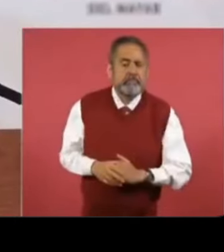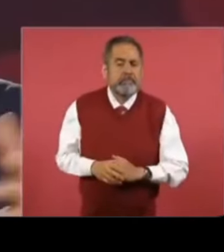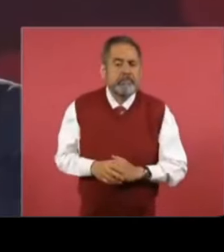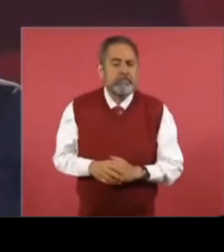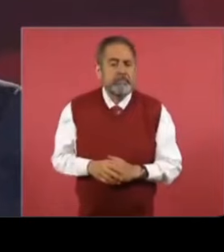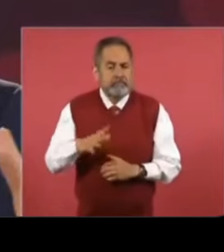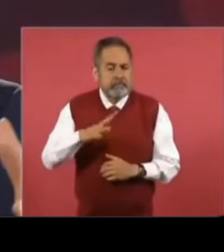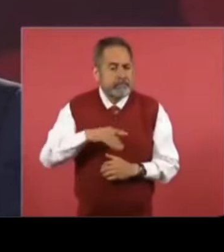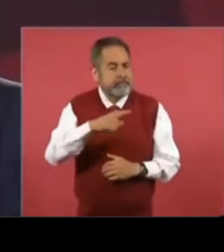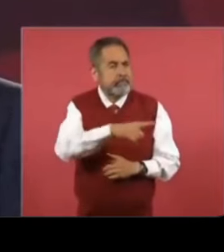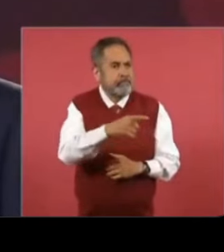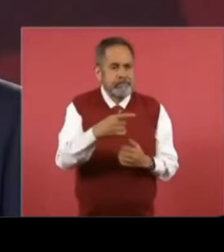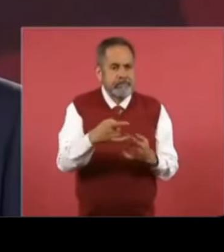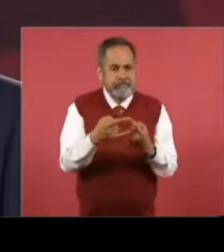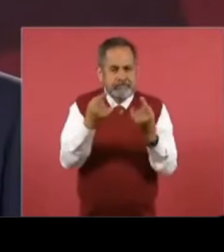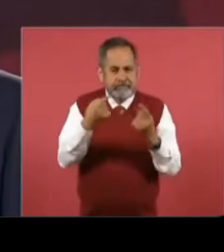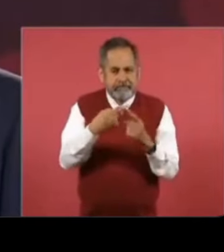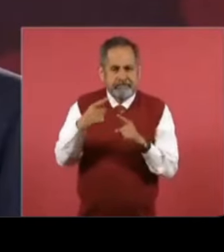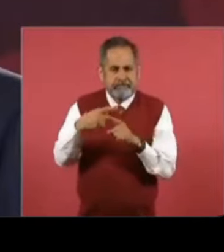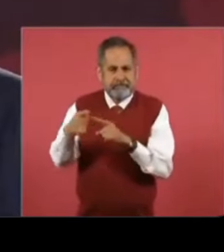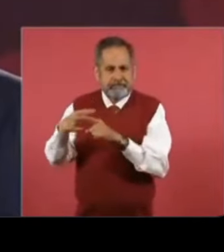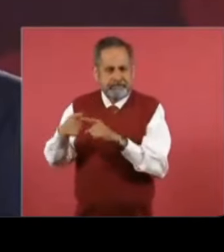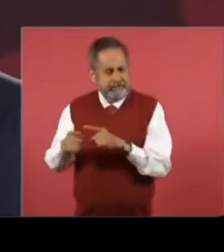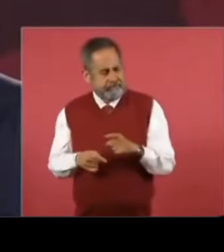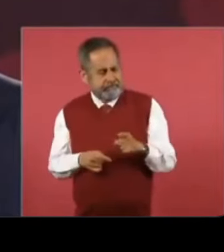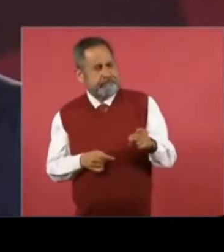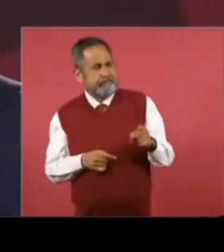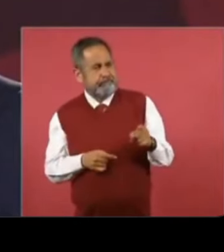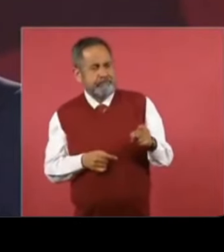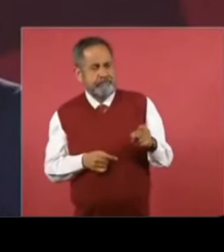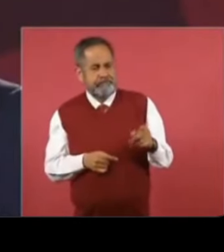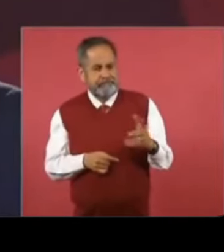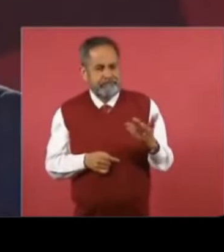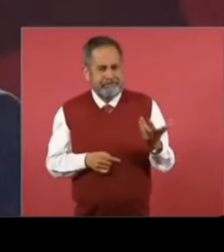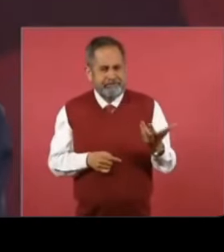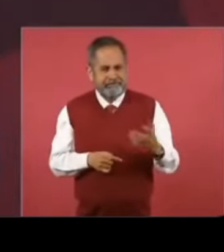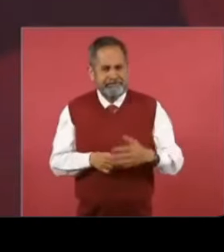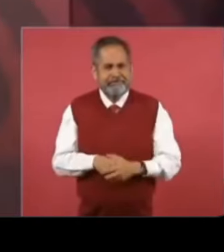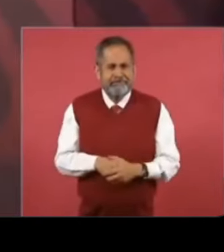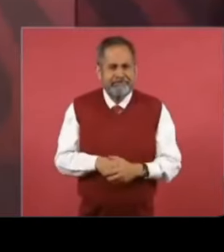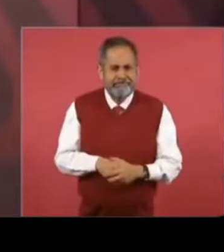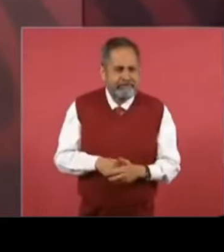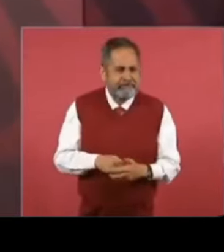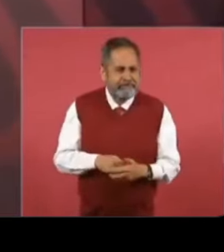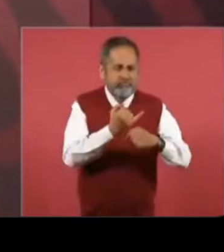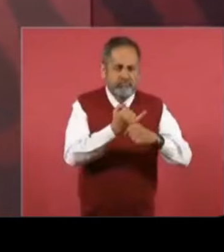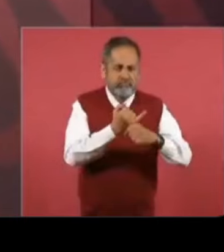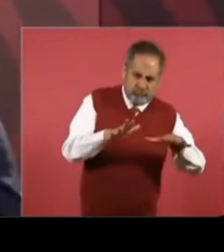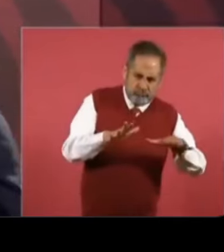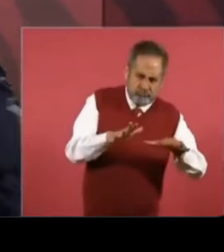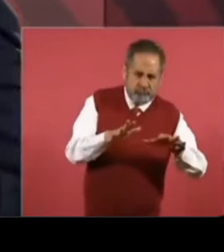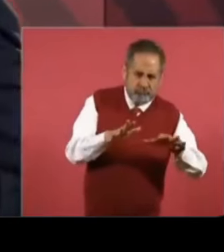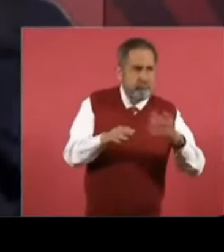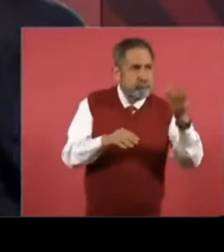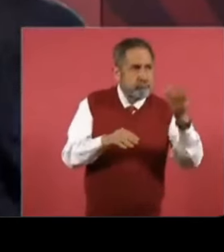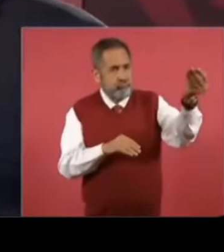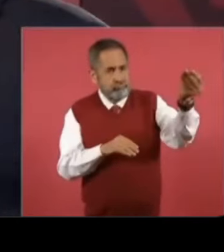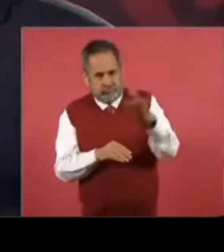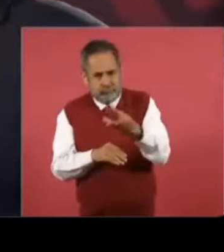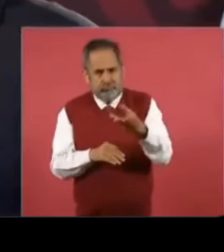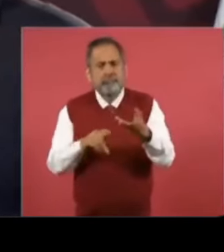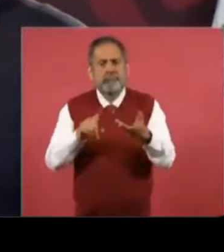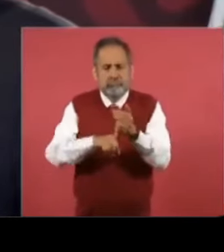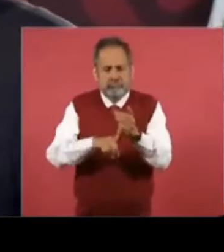el abogado de Ismael El Mayo, afirmando que desde que se dieron estos hechos, la Fiscalía General de la